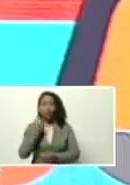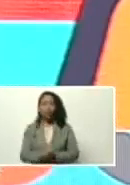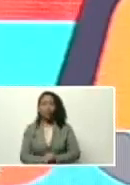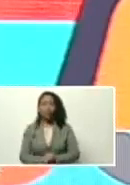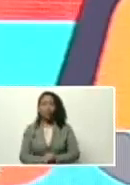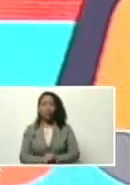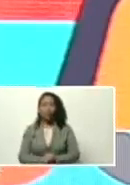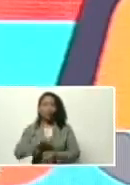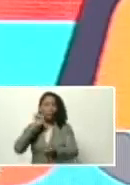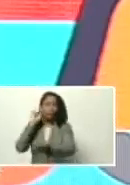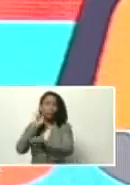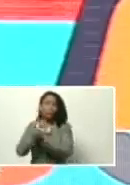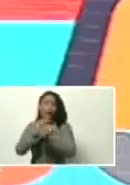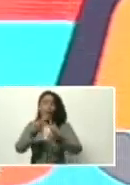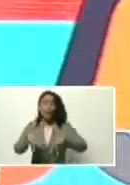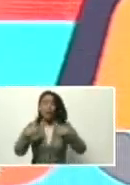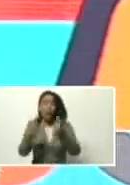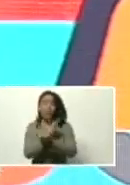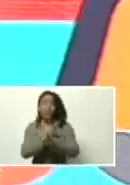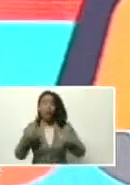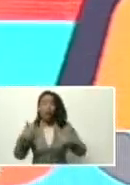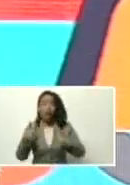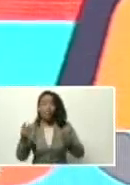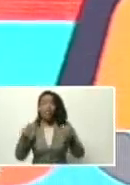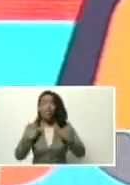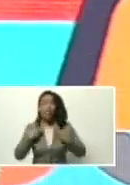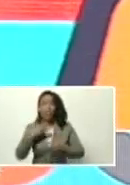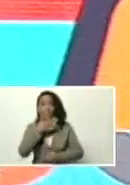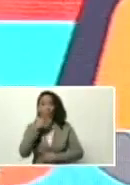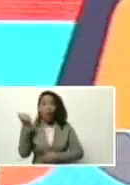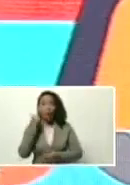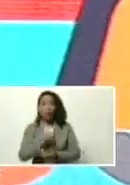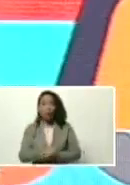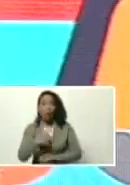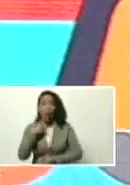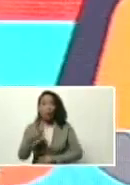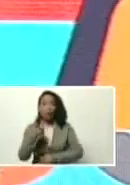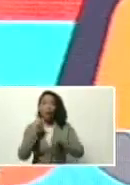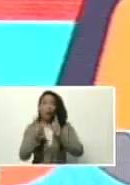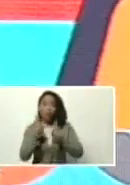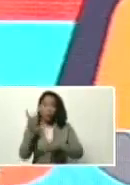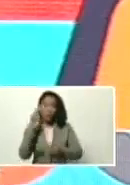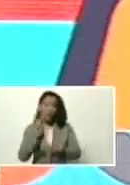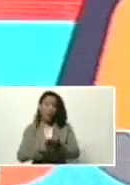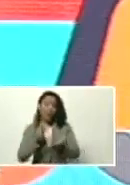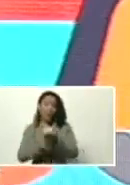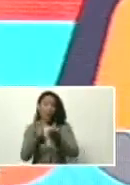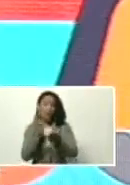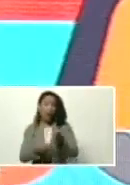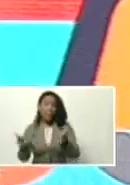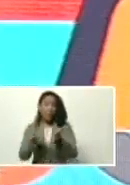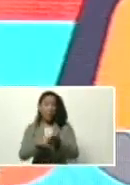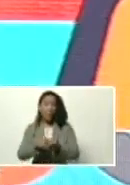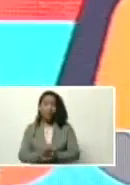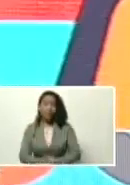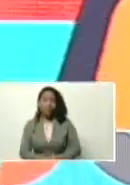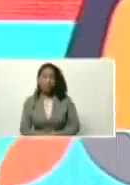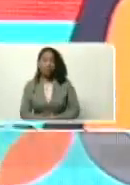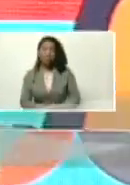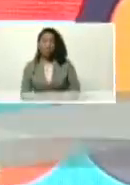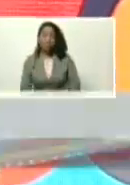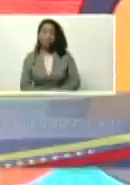siendo esclavos del neoliberalismo se vive mejor. Lo dicen, ¿verdad? Y lo repiten.